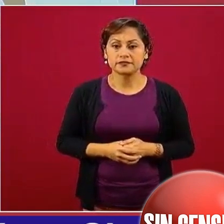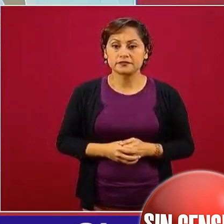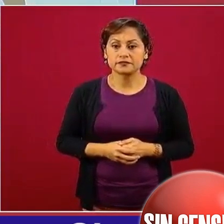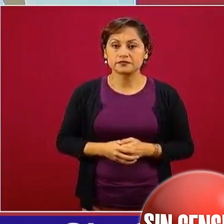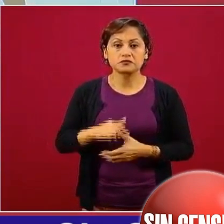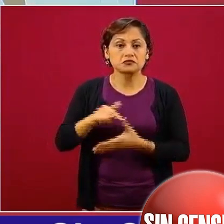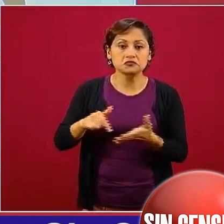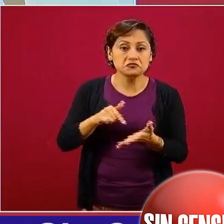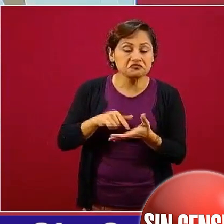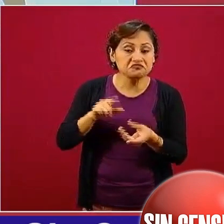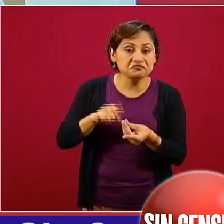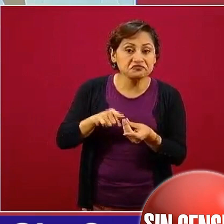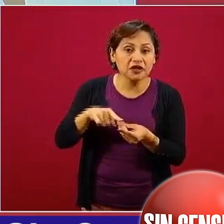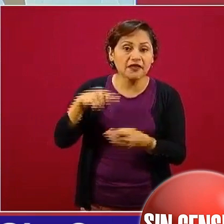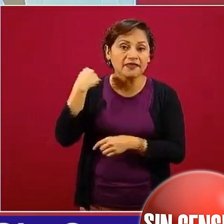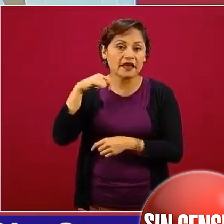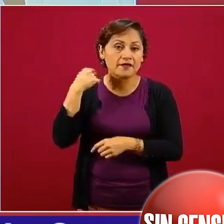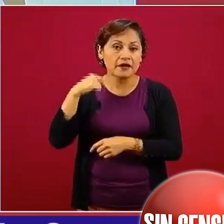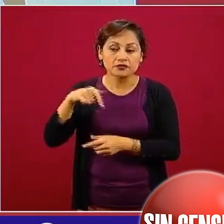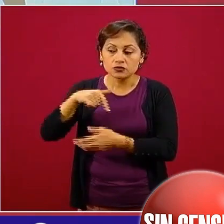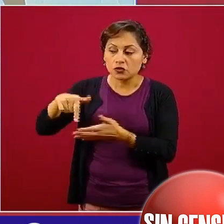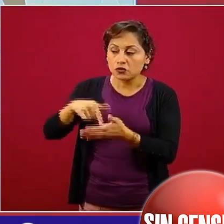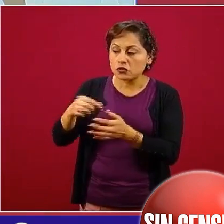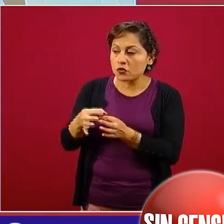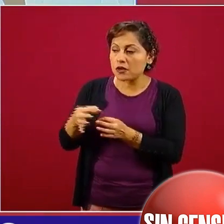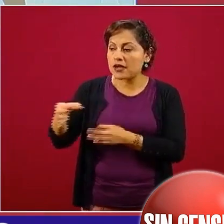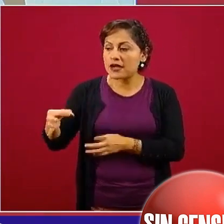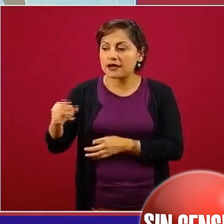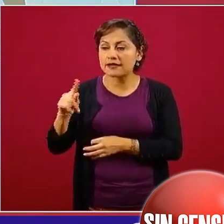Tabasco, por Tenosique,